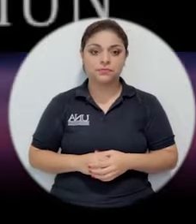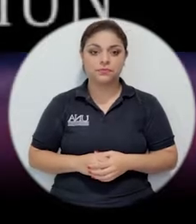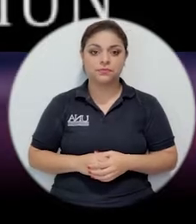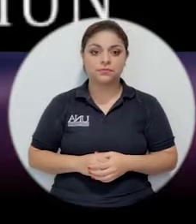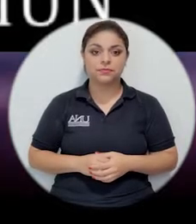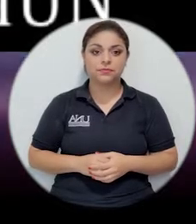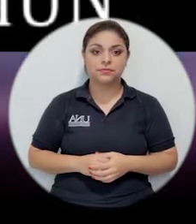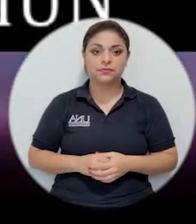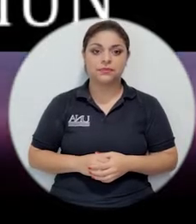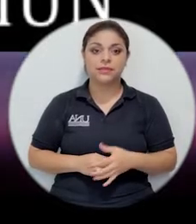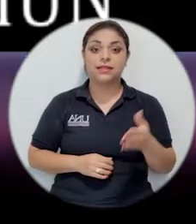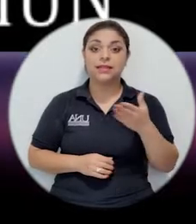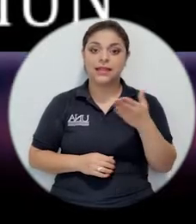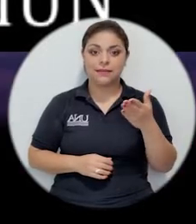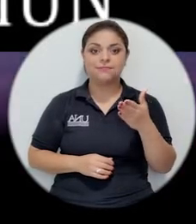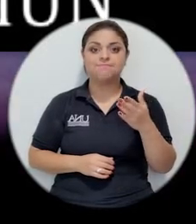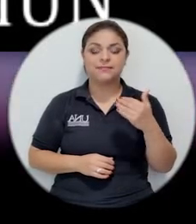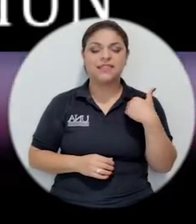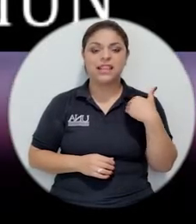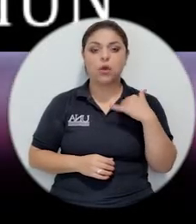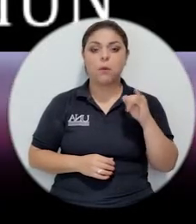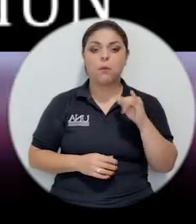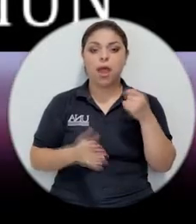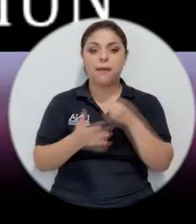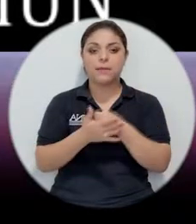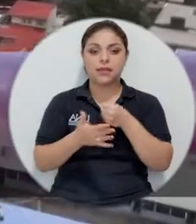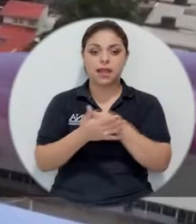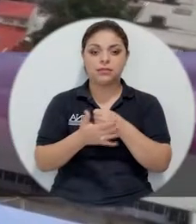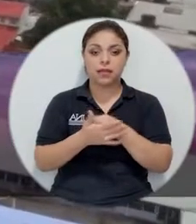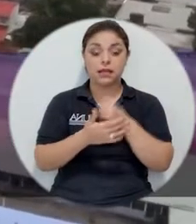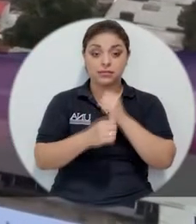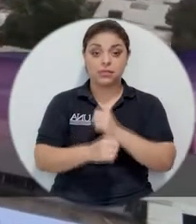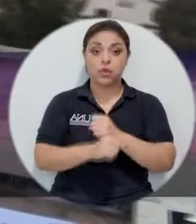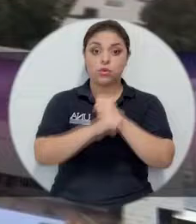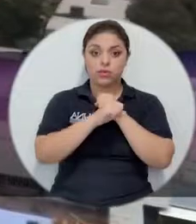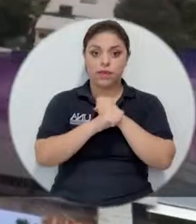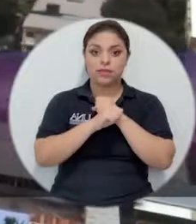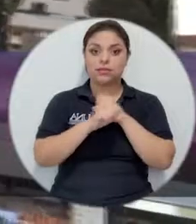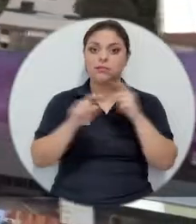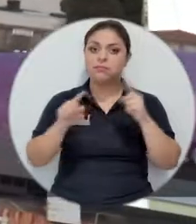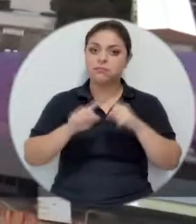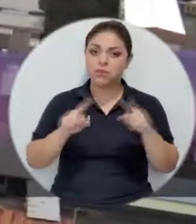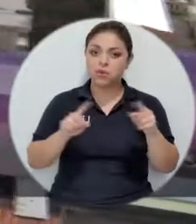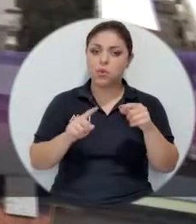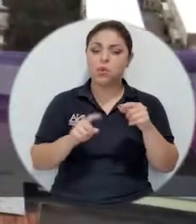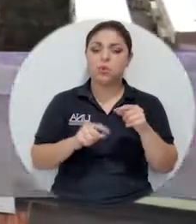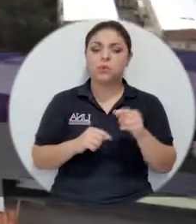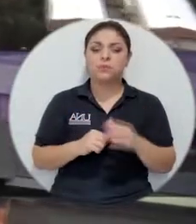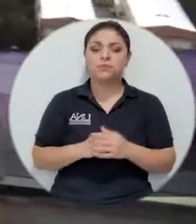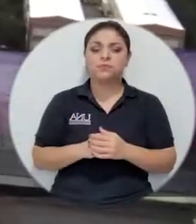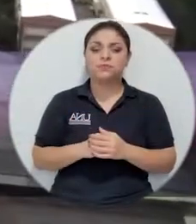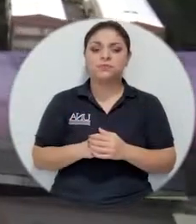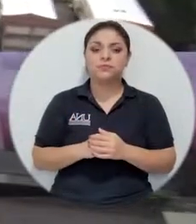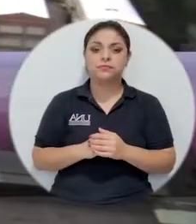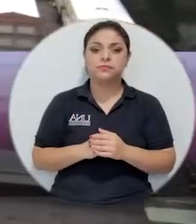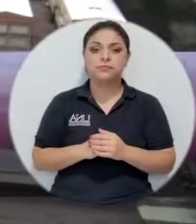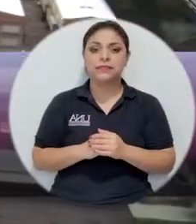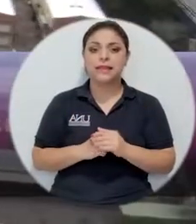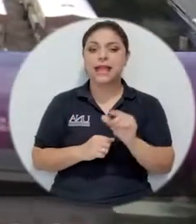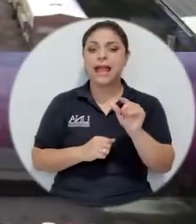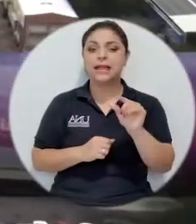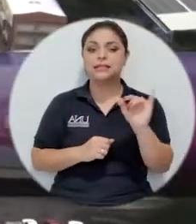pasan por, nosotros lo llamamos amenazas a la seguridad, pero de ahí hay un pasito nomás